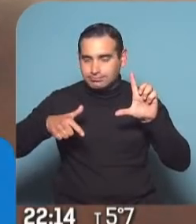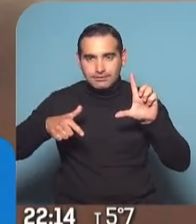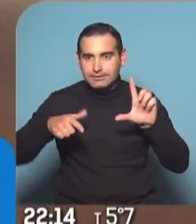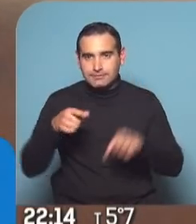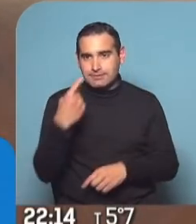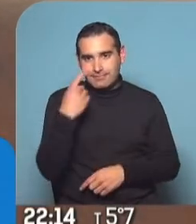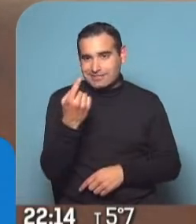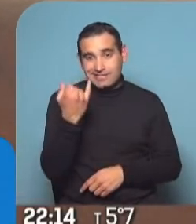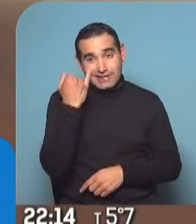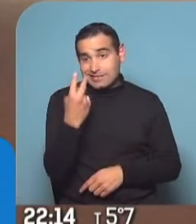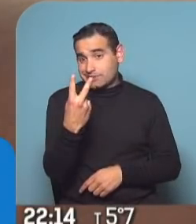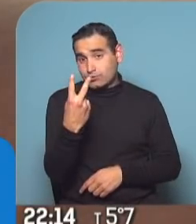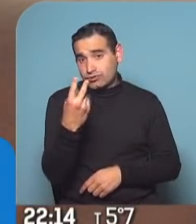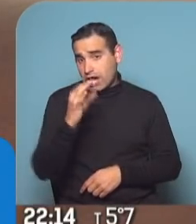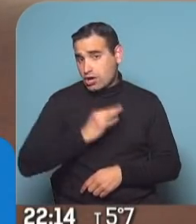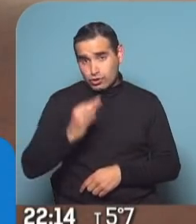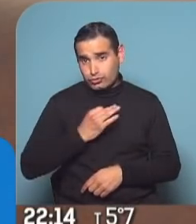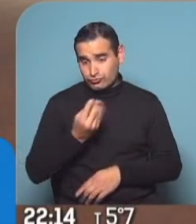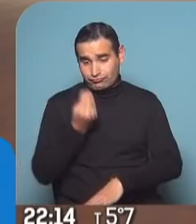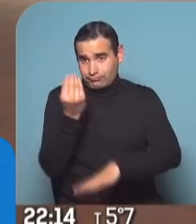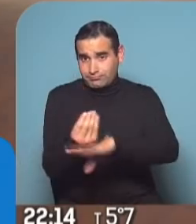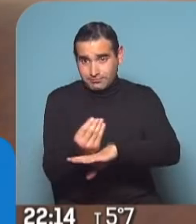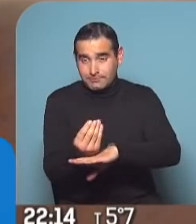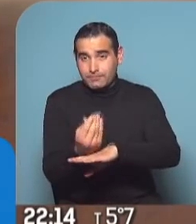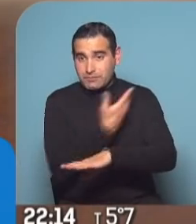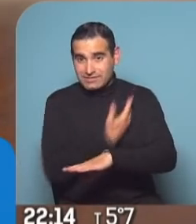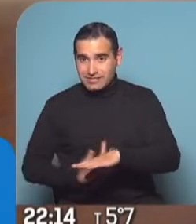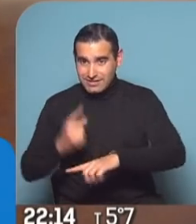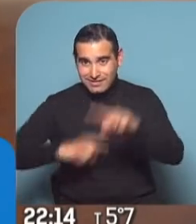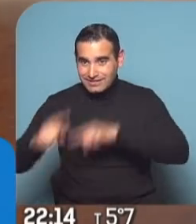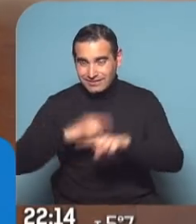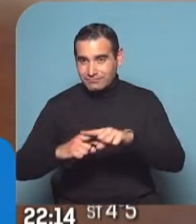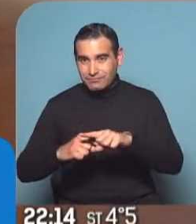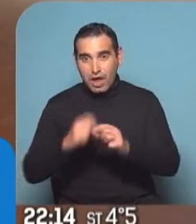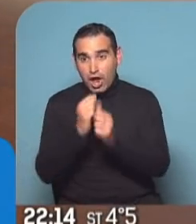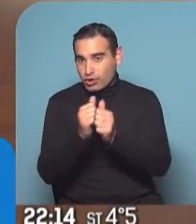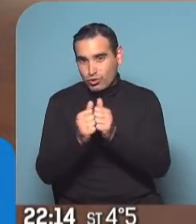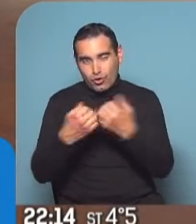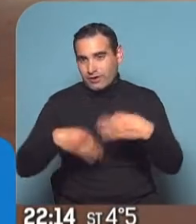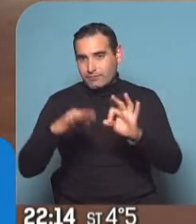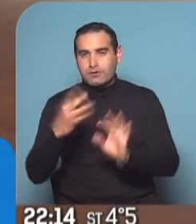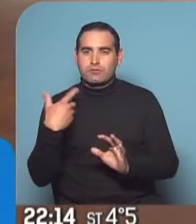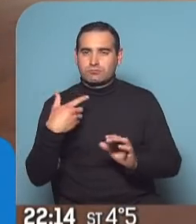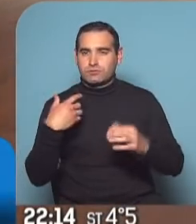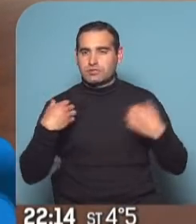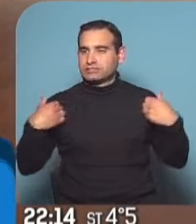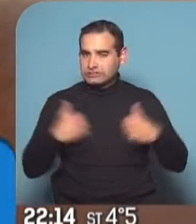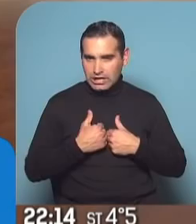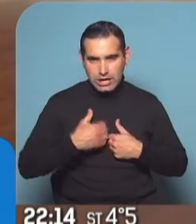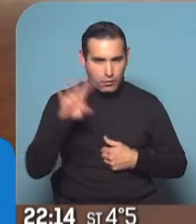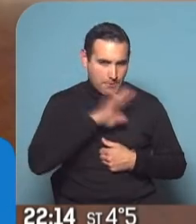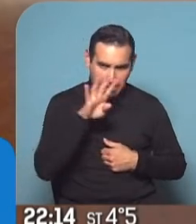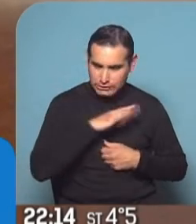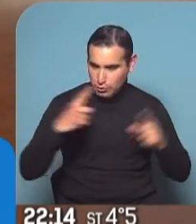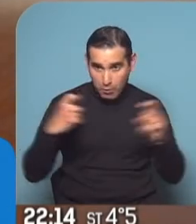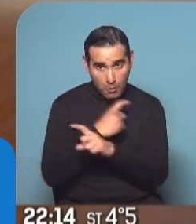apenas llegando a su segundo año después de ser elegido, de toda la historia de la Quinta República Francesa. Con chalecos amarillos. Con los chalecos amarillos que, si